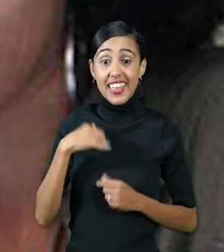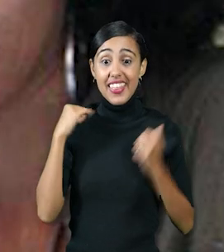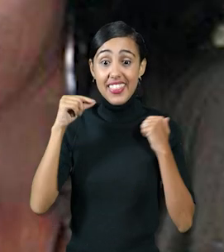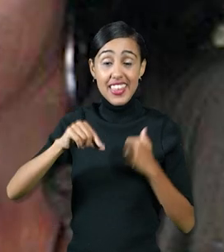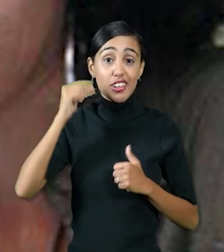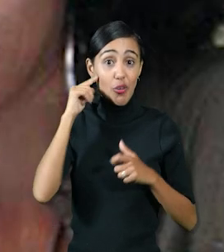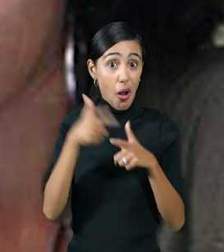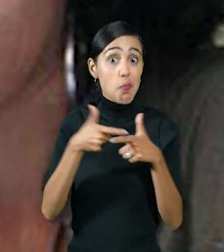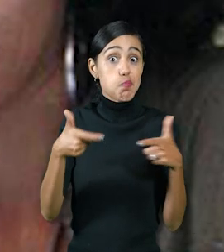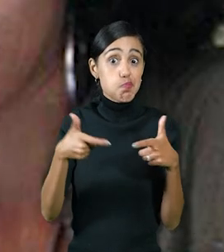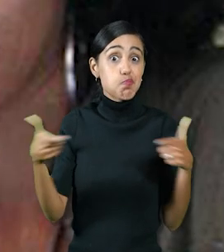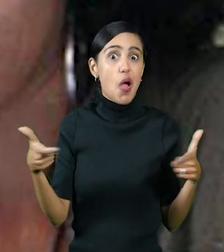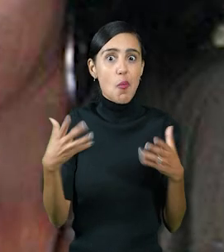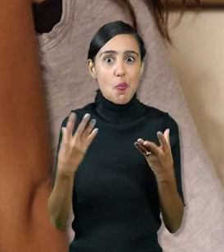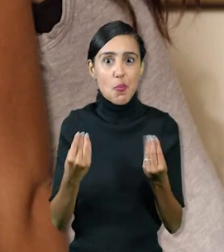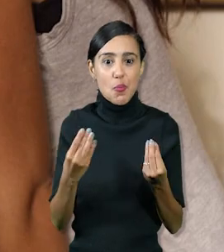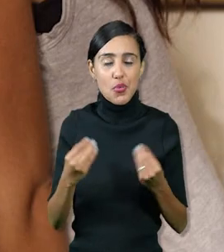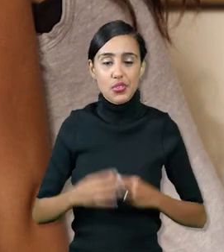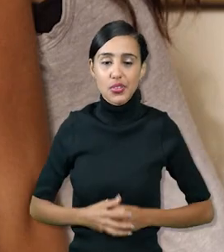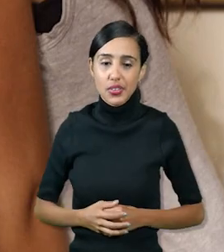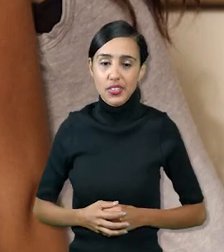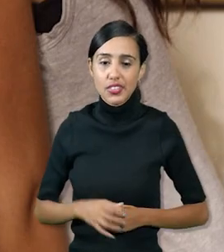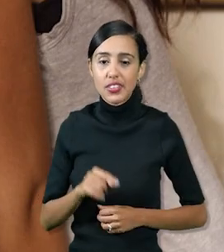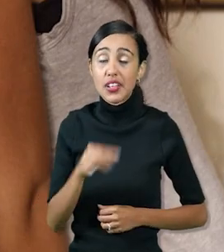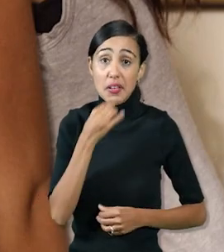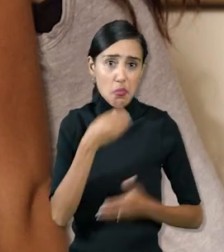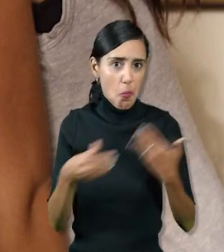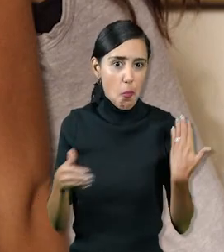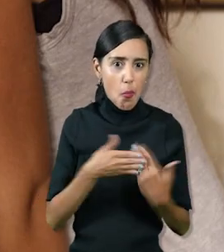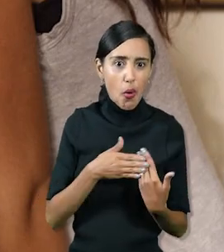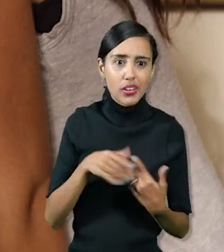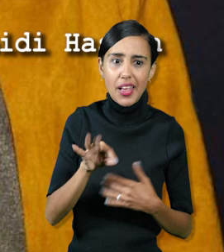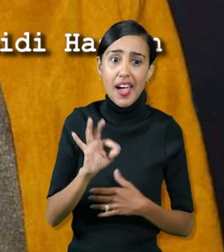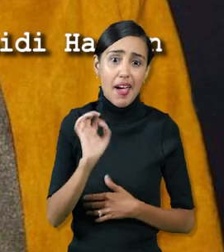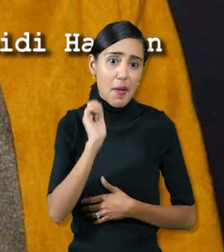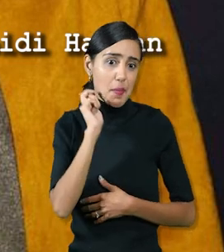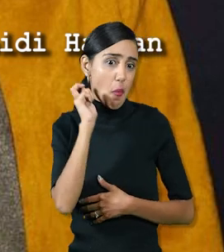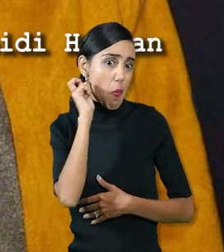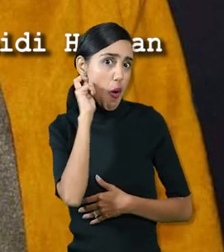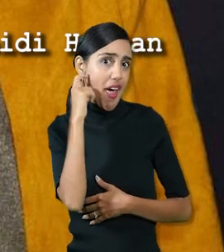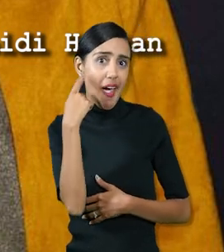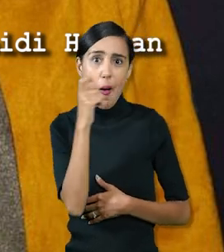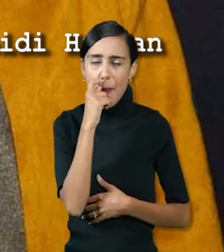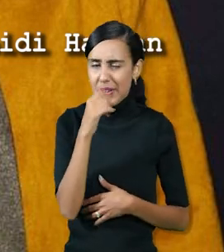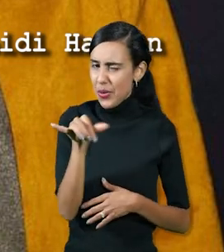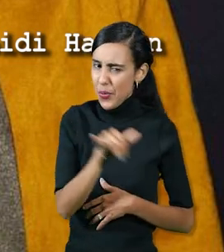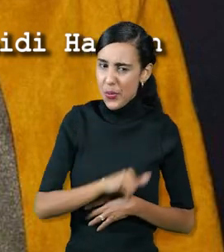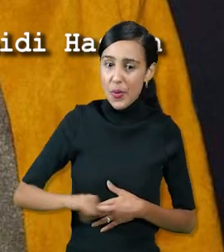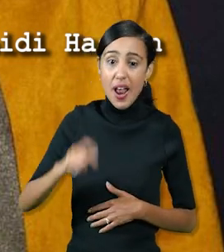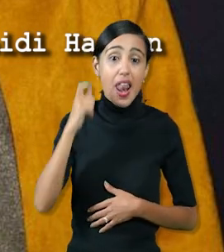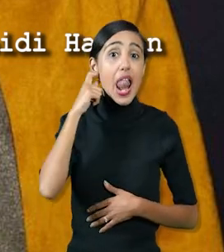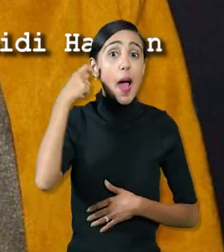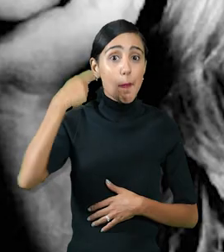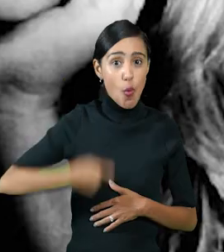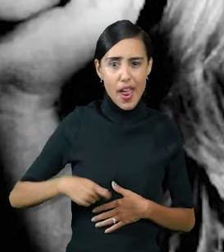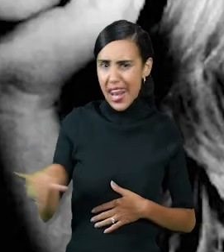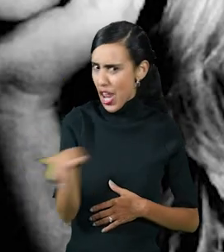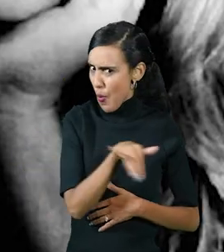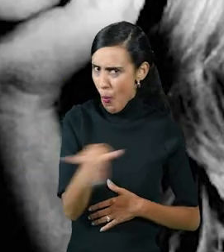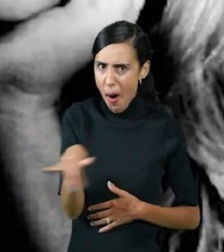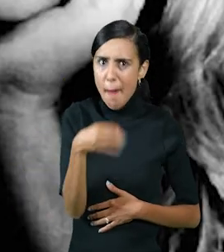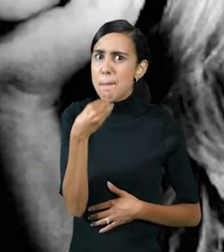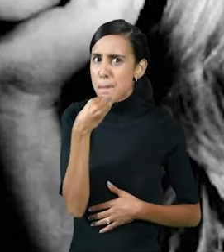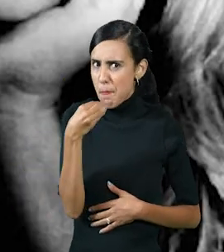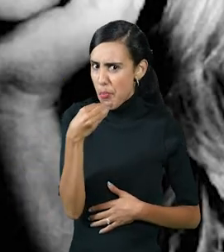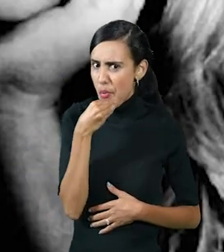aumentado considerablemente. La equidad de género no será cierta hasta que, en la vida real, las mujeres tengan la misma